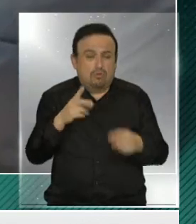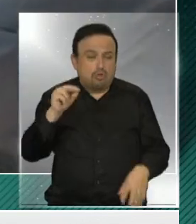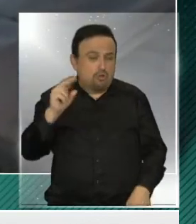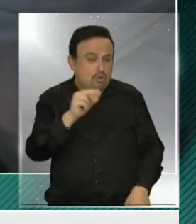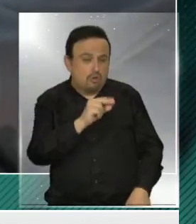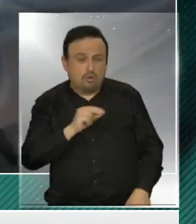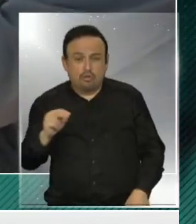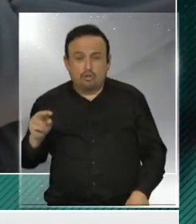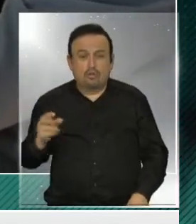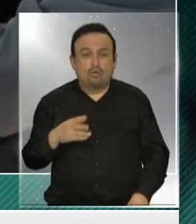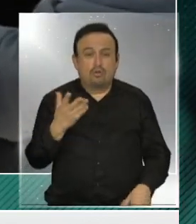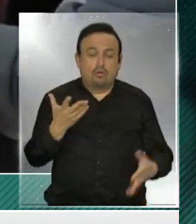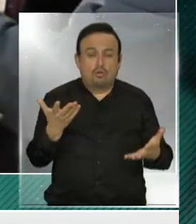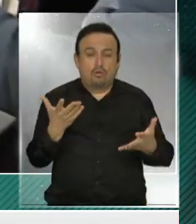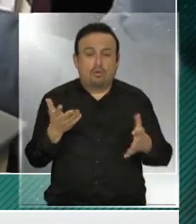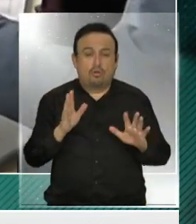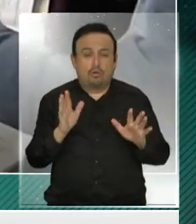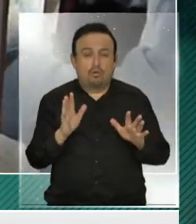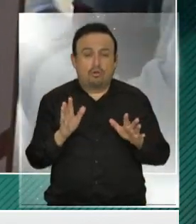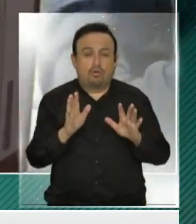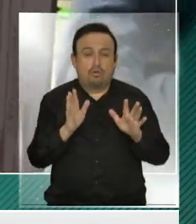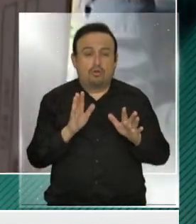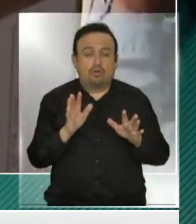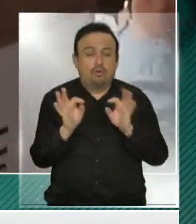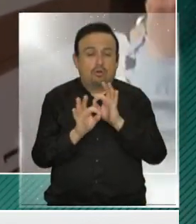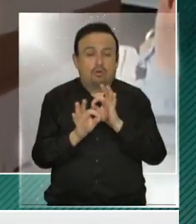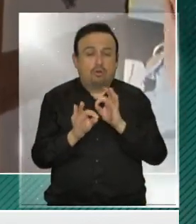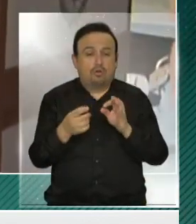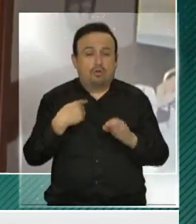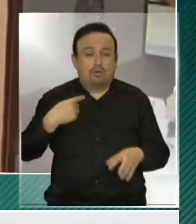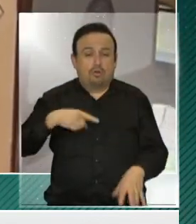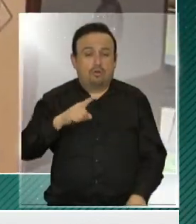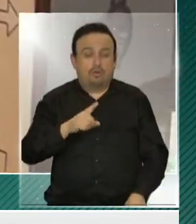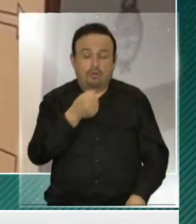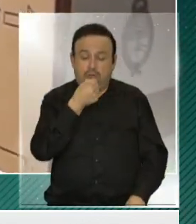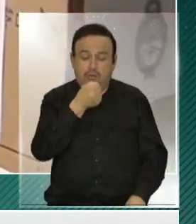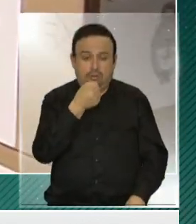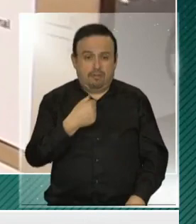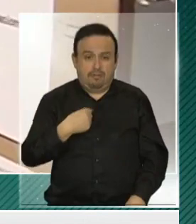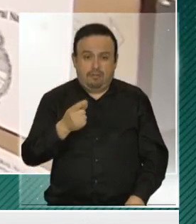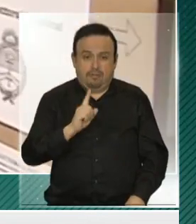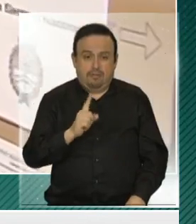Perdón. Es al revés. Bueno, che. ¿Ves? Lo mío no es el periodismo.